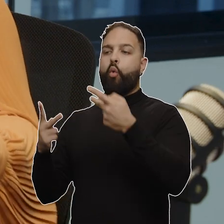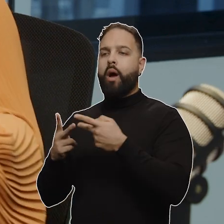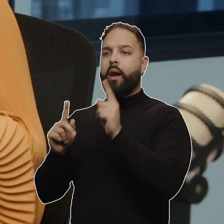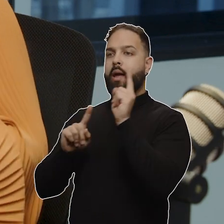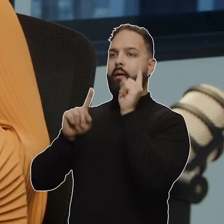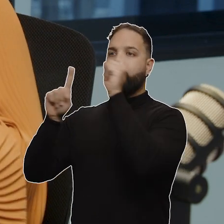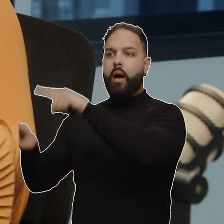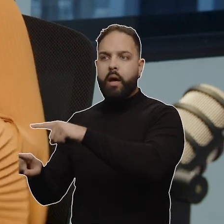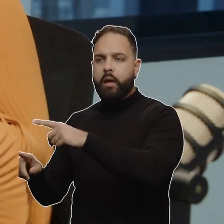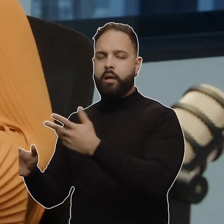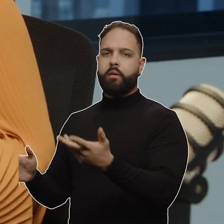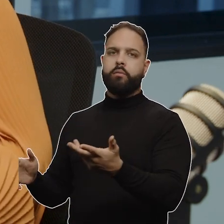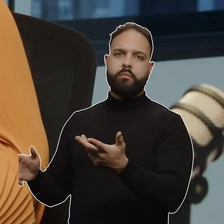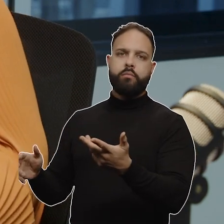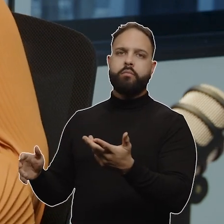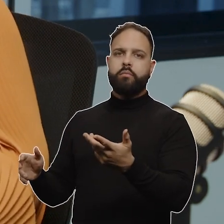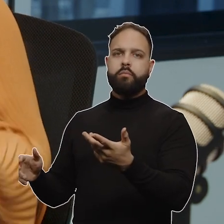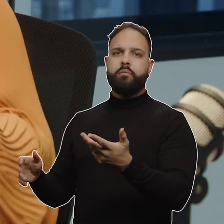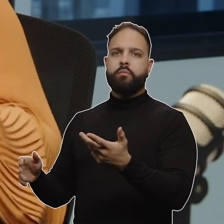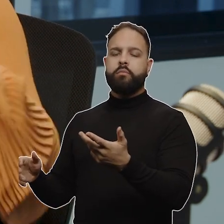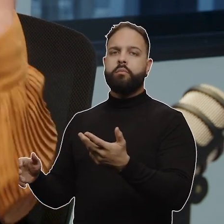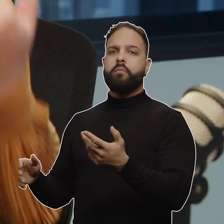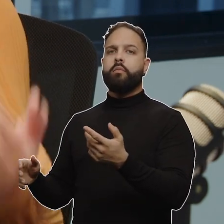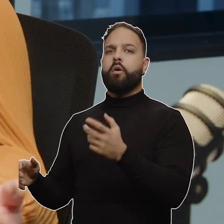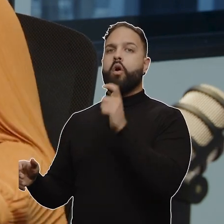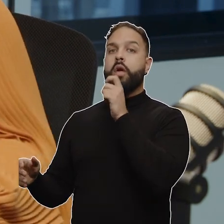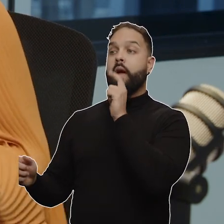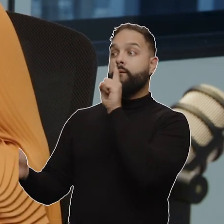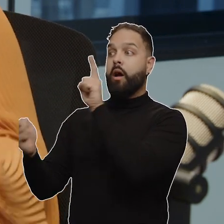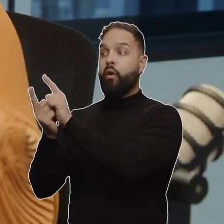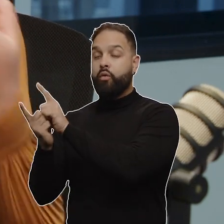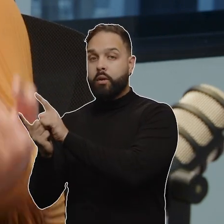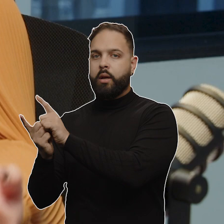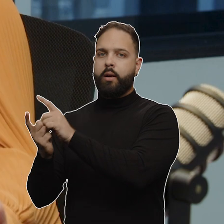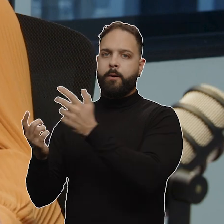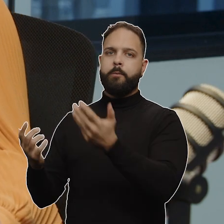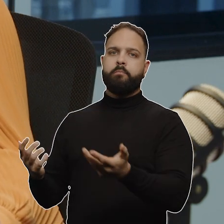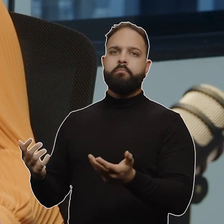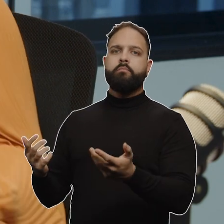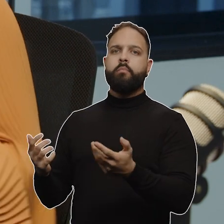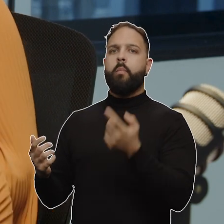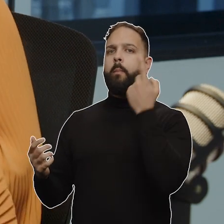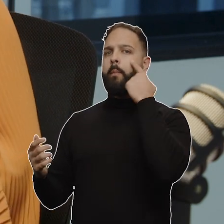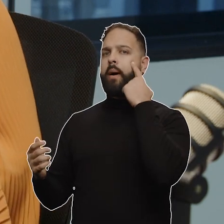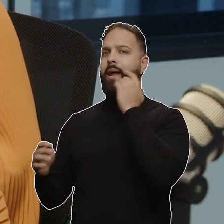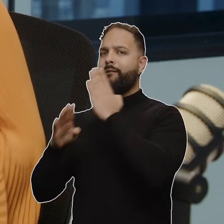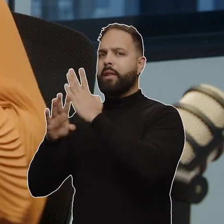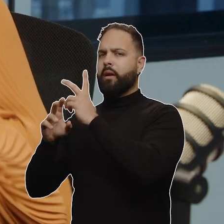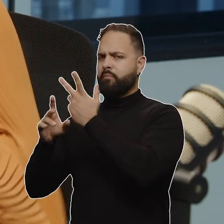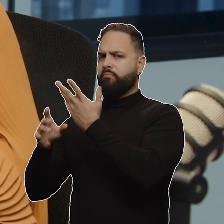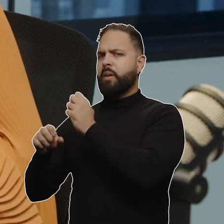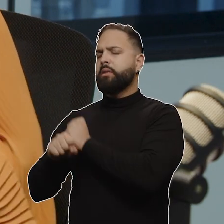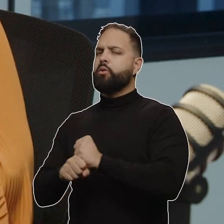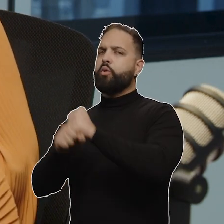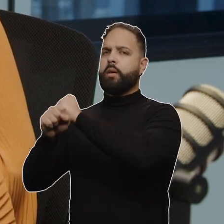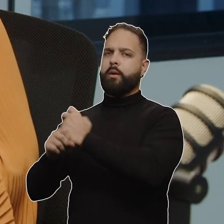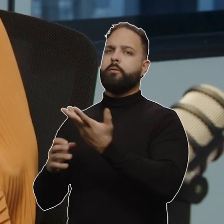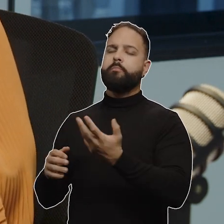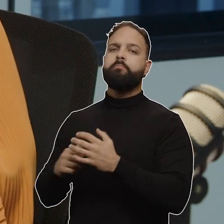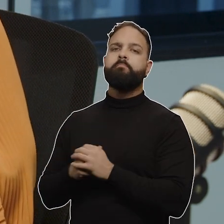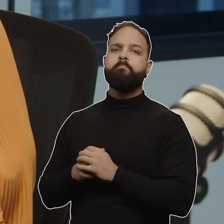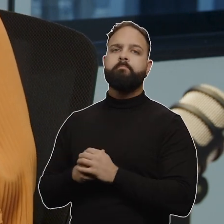la localización, donde uno se encuentra, hacia dónde uno se dirige, con quién se encuentra, como una medida de